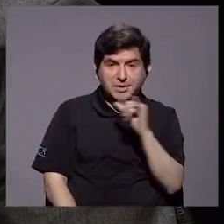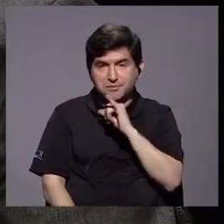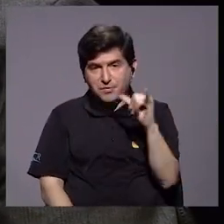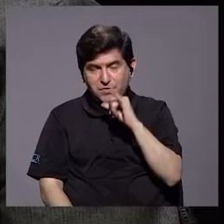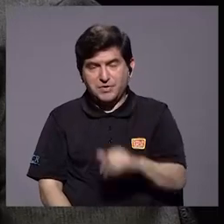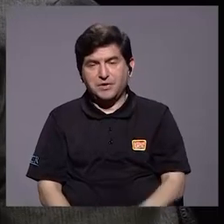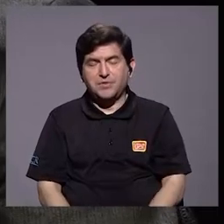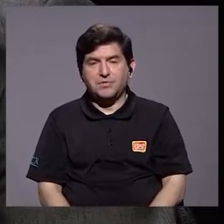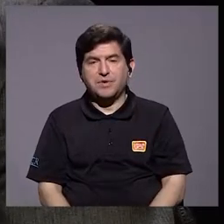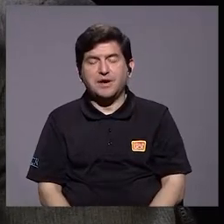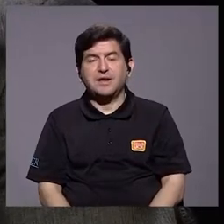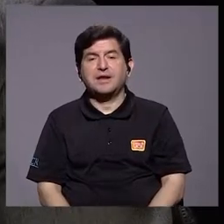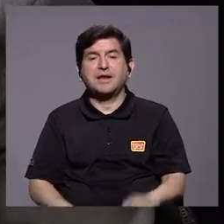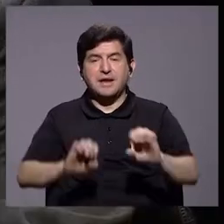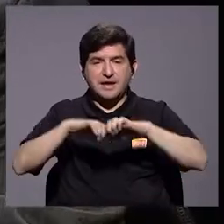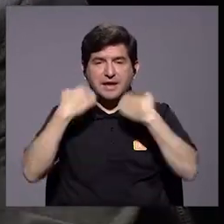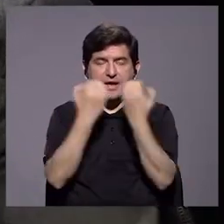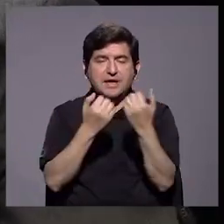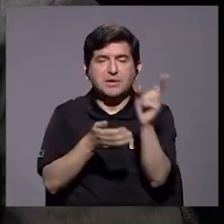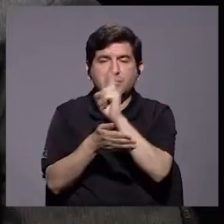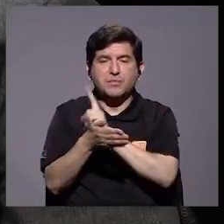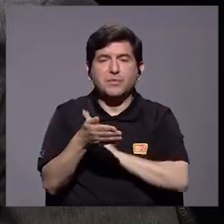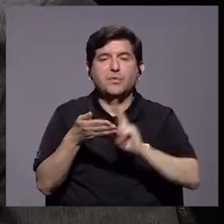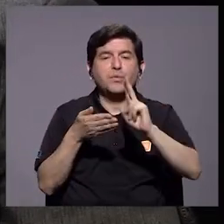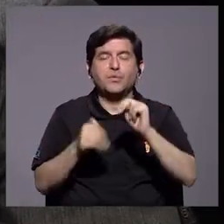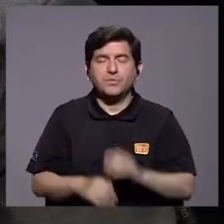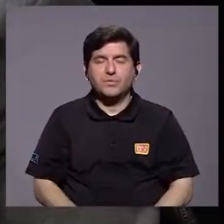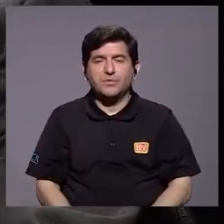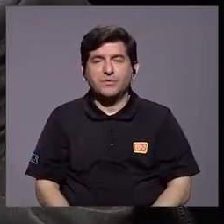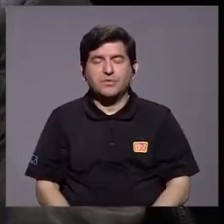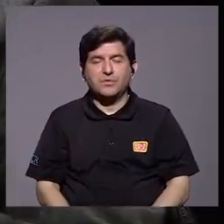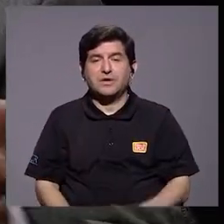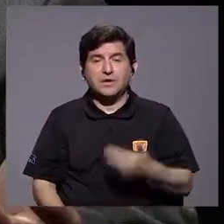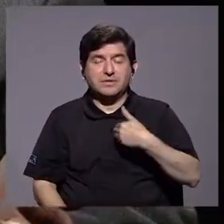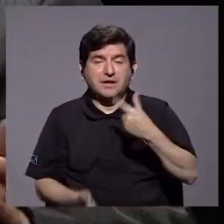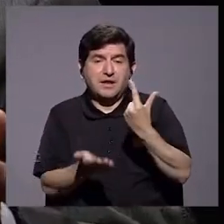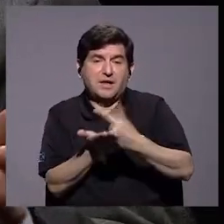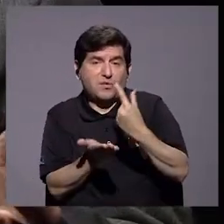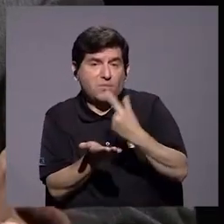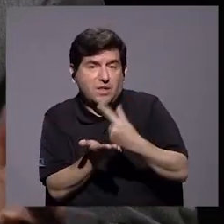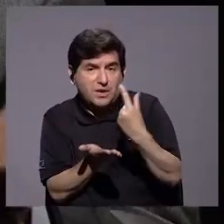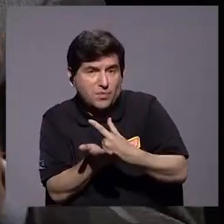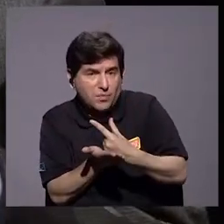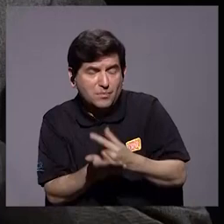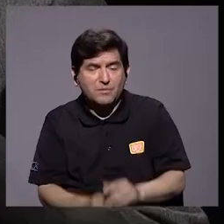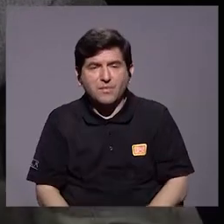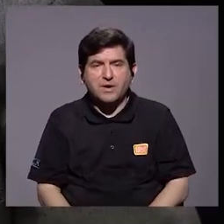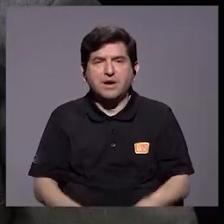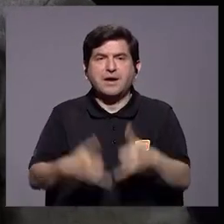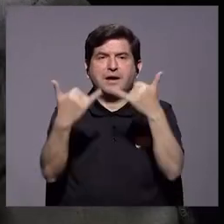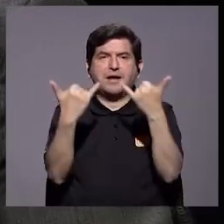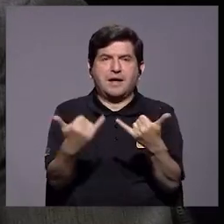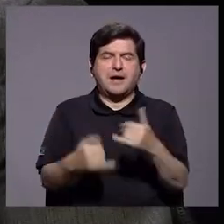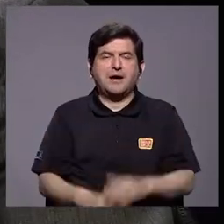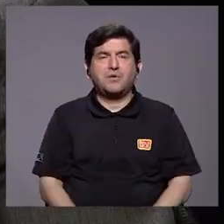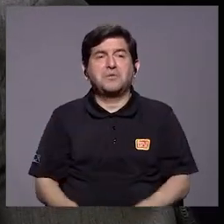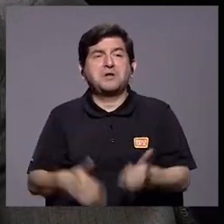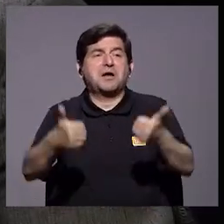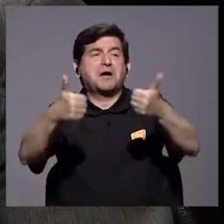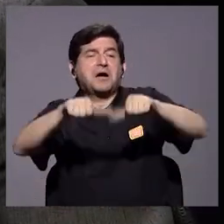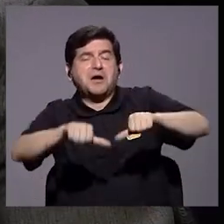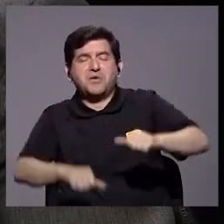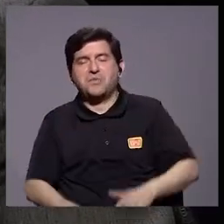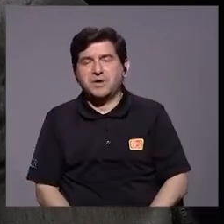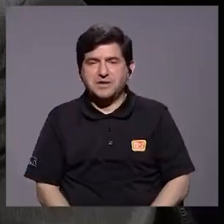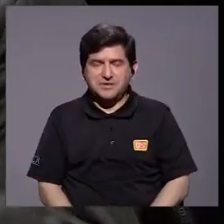bueno de universitarios tenemos a guadalupe y ahora surgió un disque convenio entre herediano y